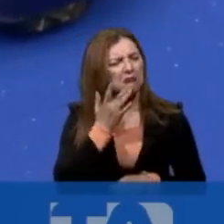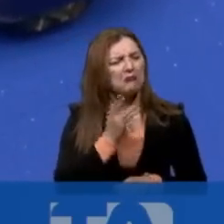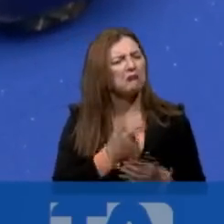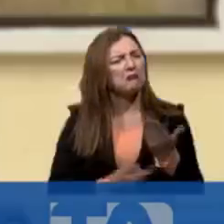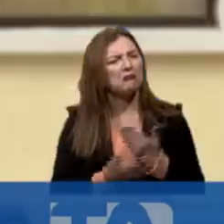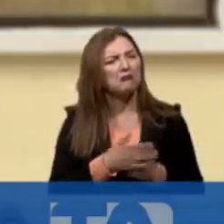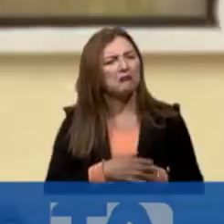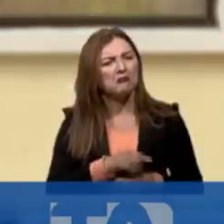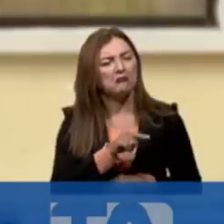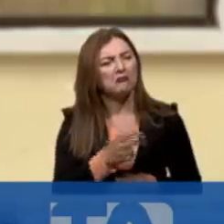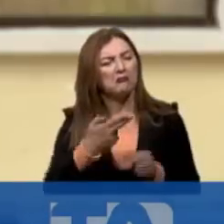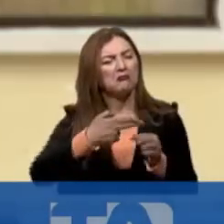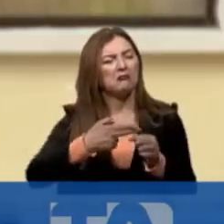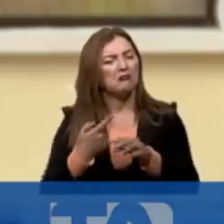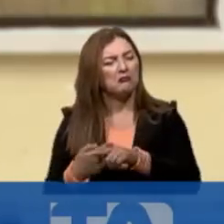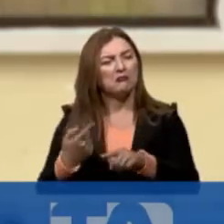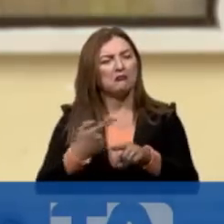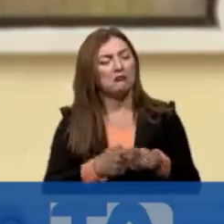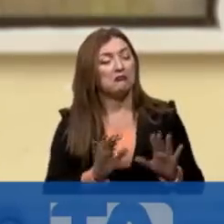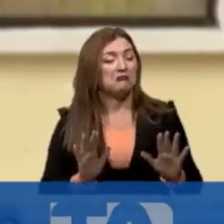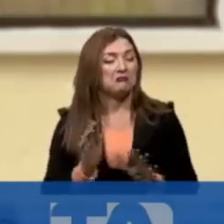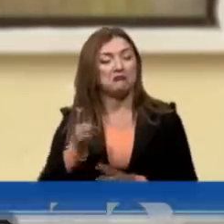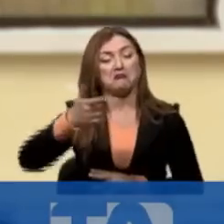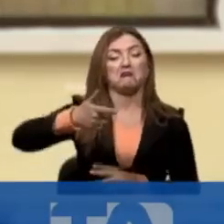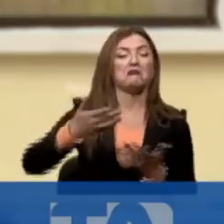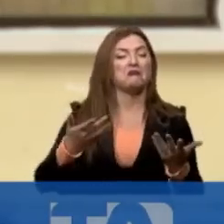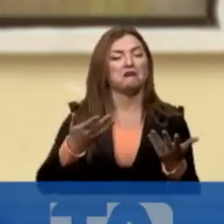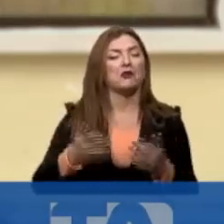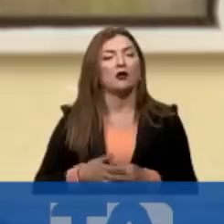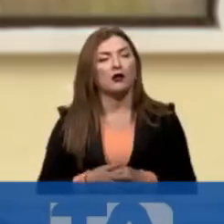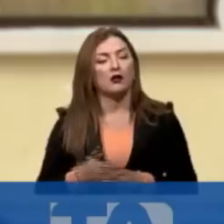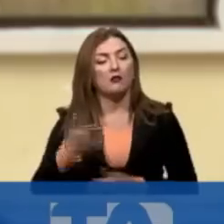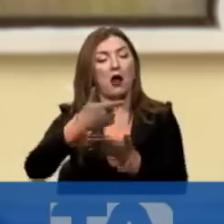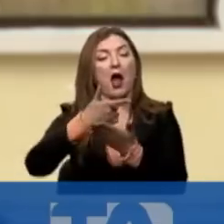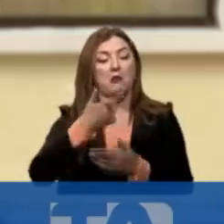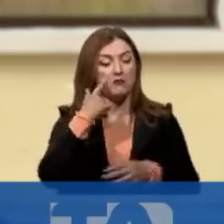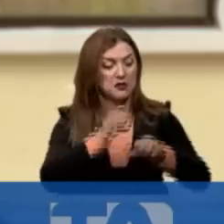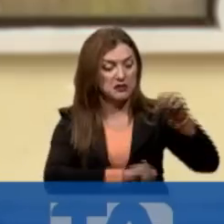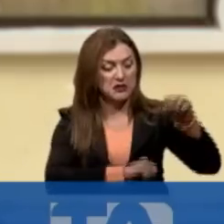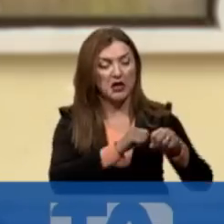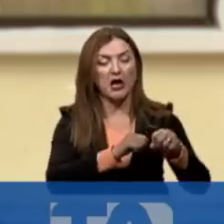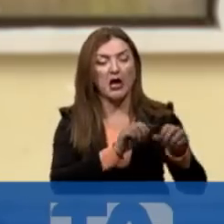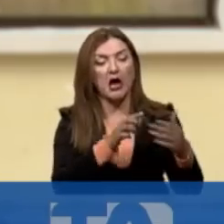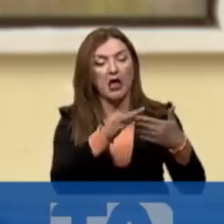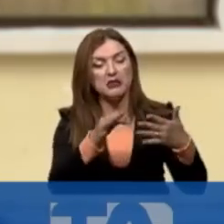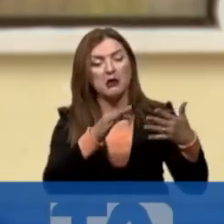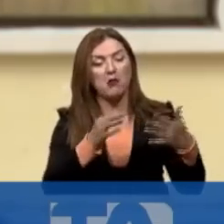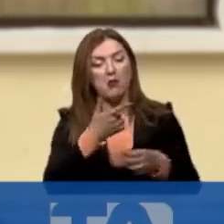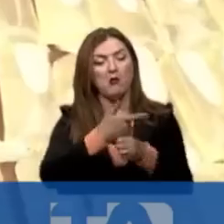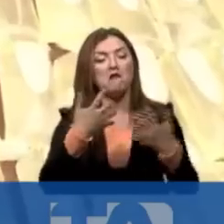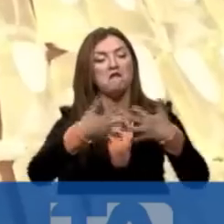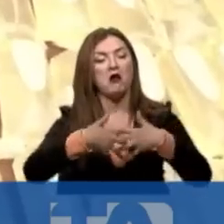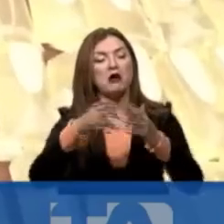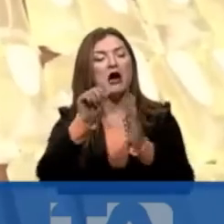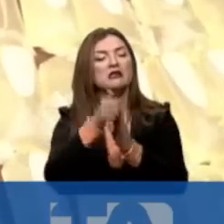ver si es que no ha sido partícipe de algún acto criminal, como es un arma de fuego tipo revólver de fabricación